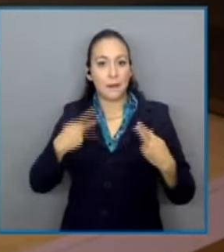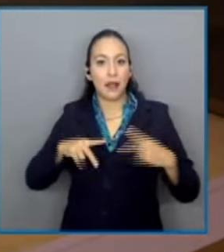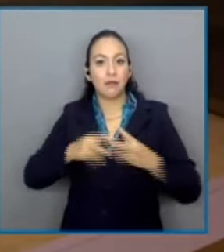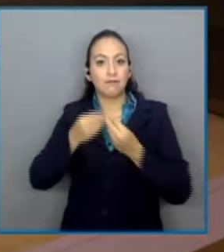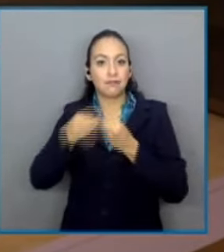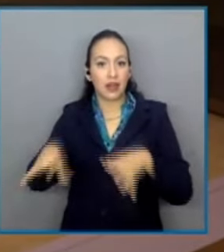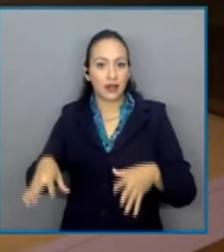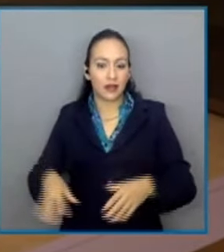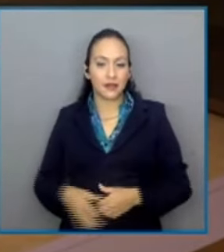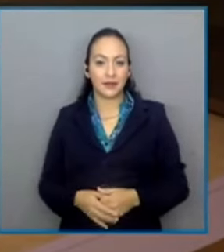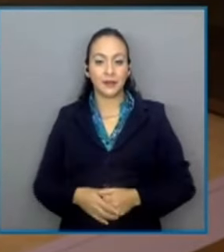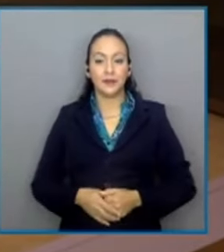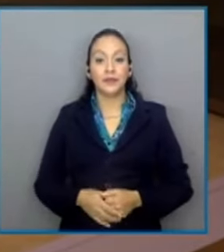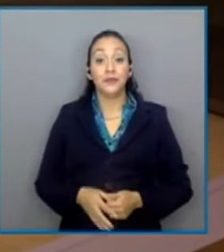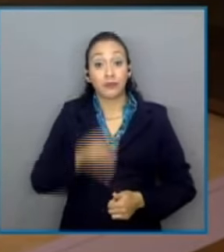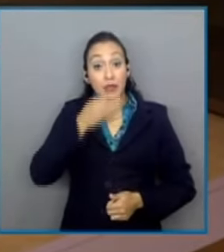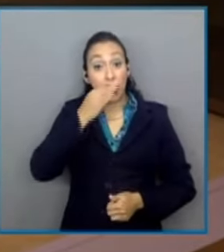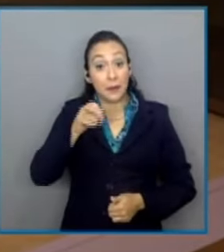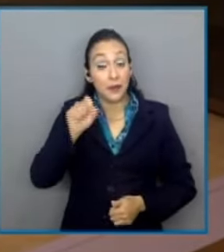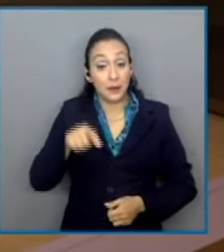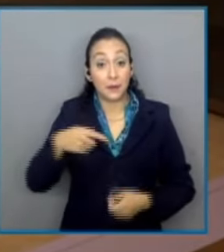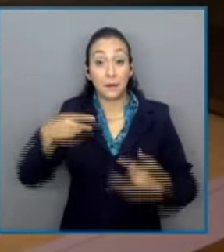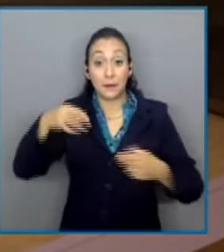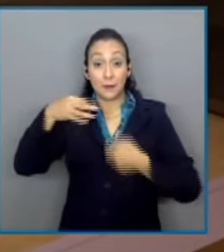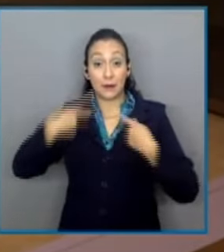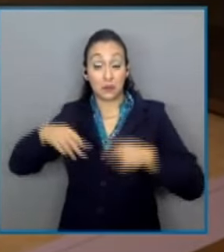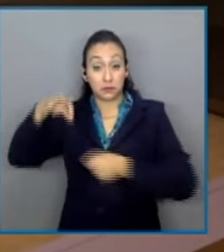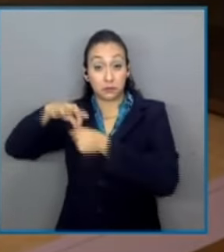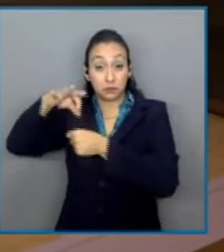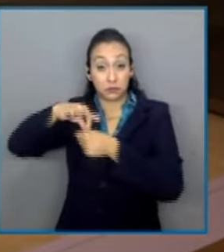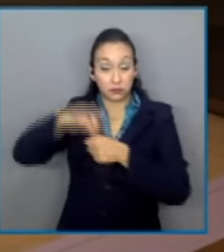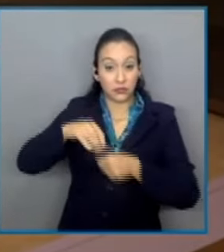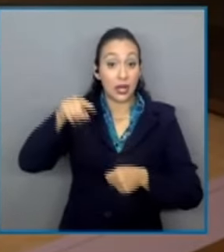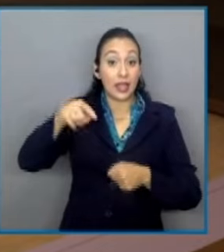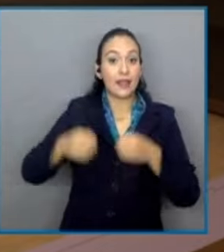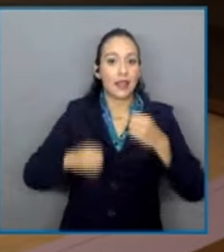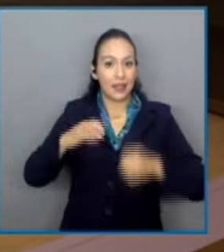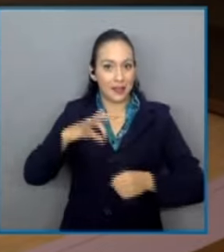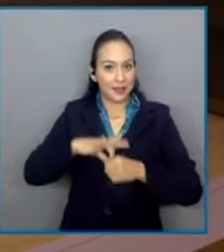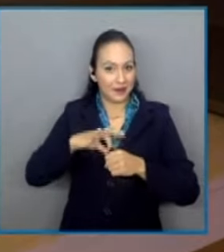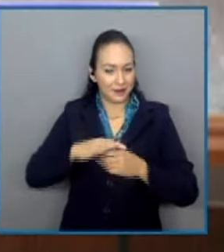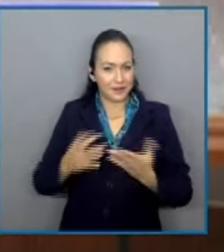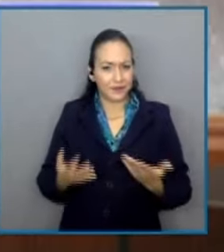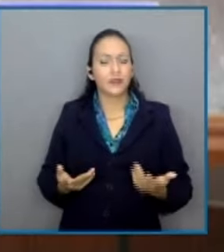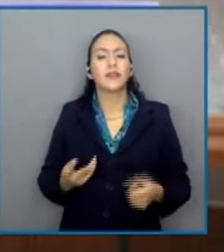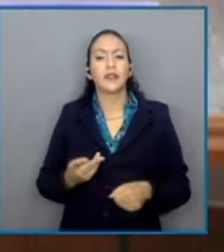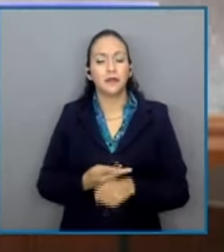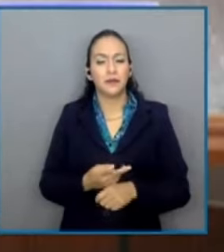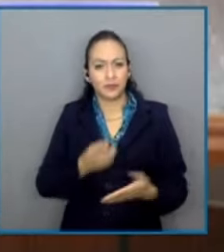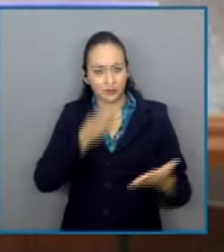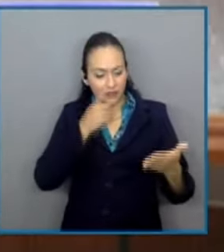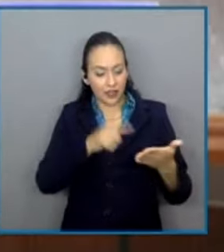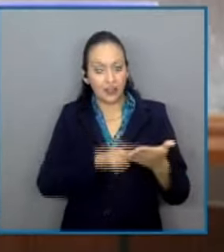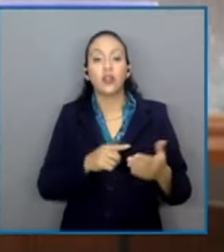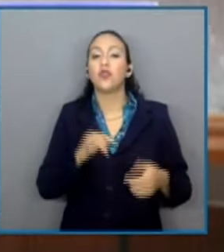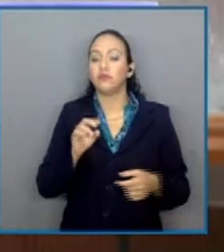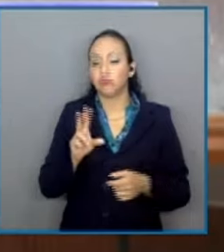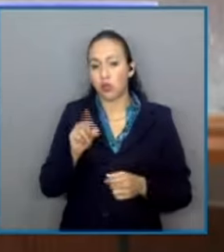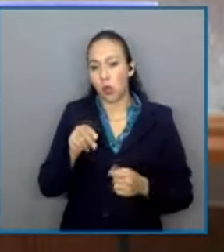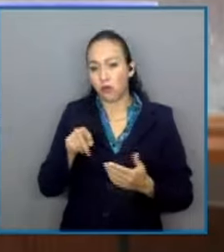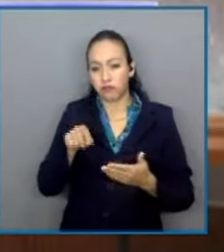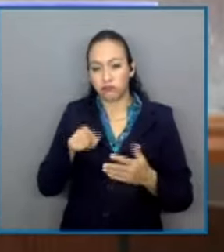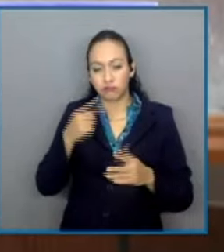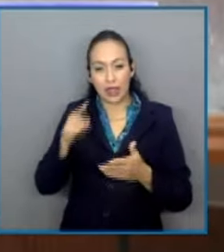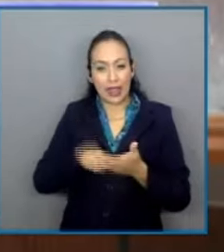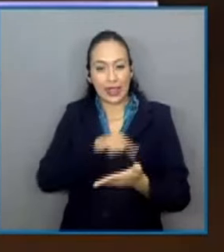Informarle también que por mayoría de votos la Sala Superior del Tribunal Electoral descartó anular o modificar los cómputos distritales de la